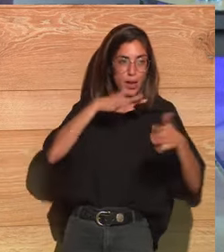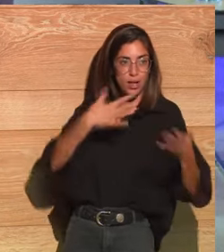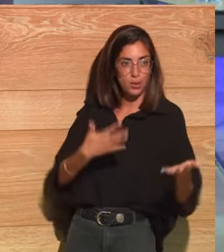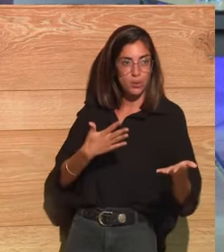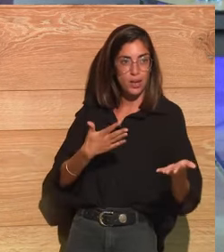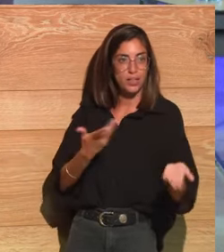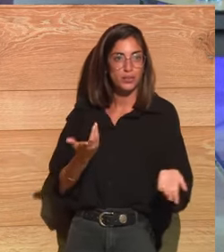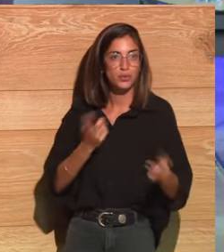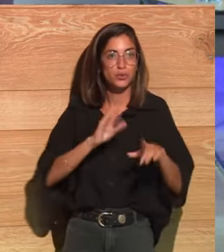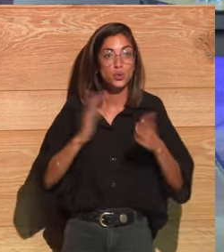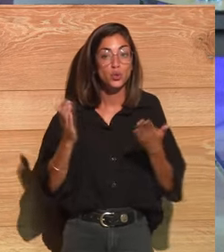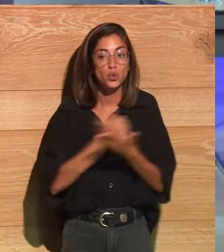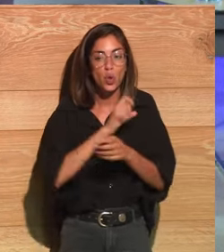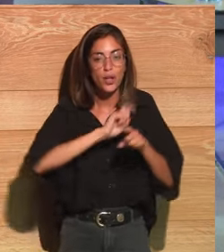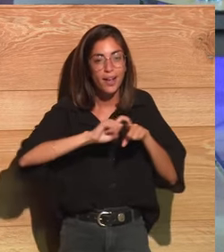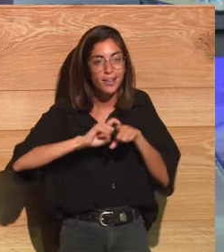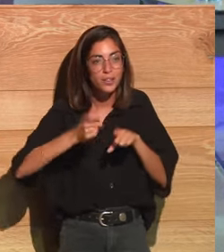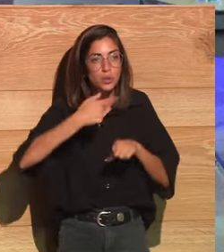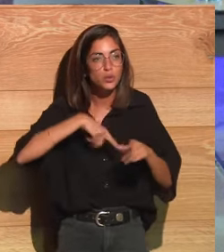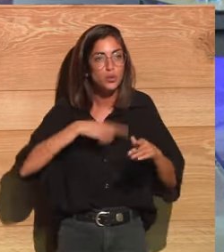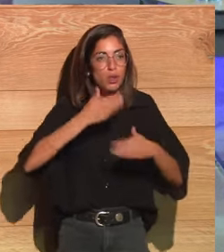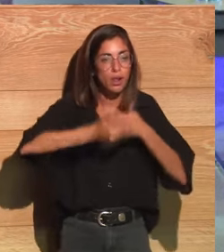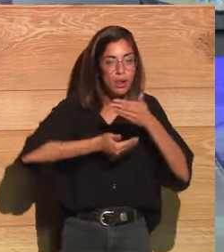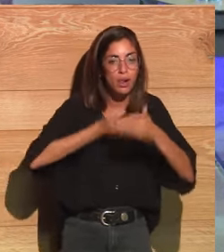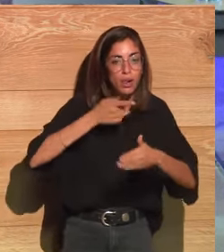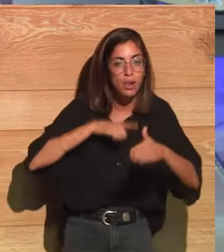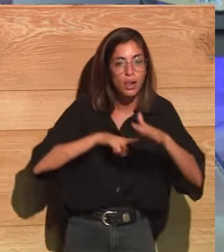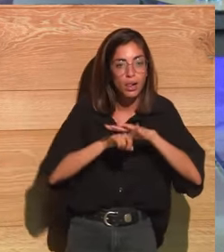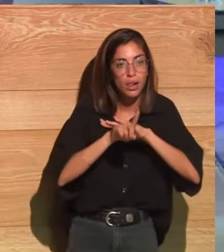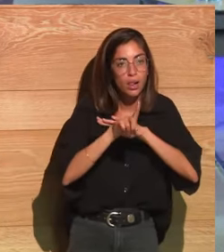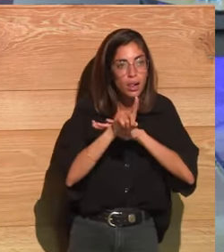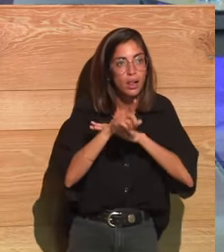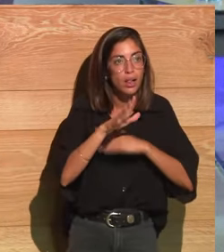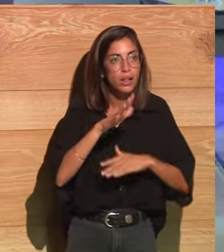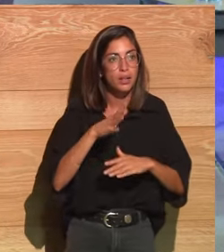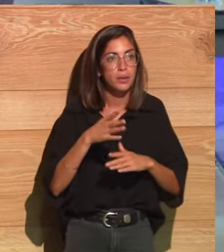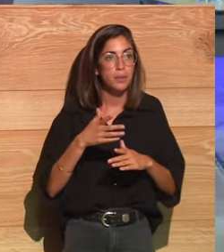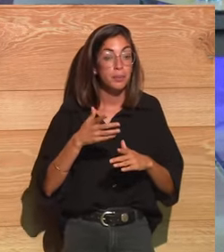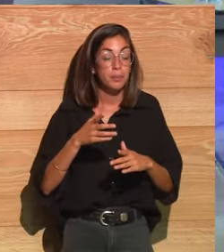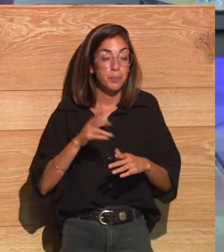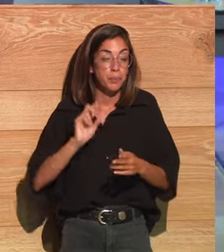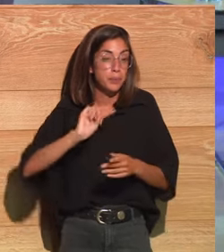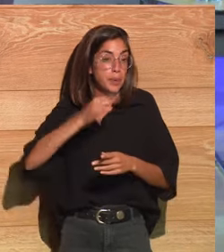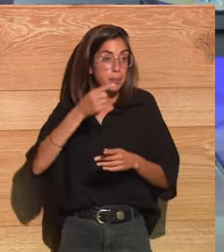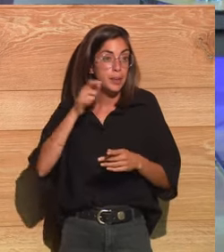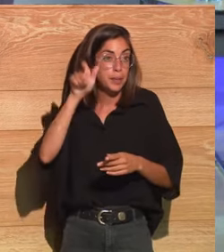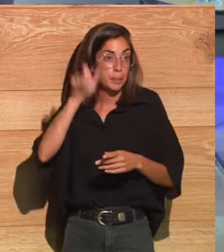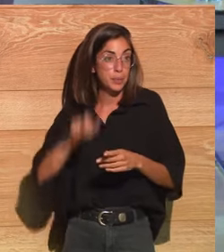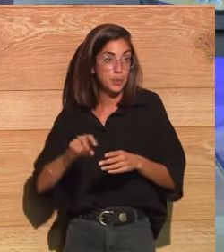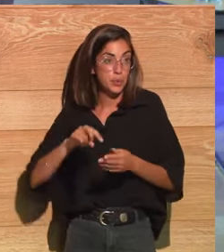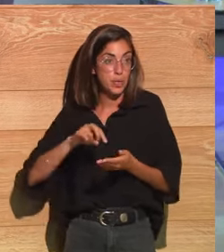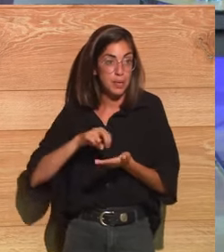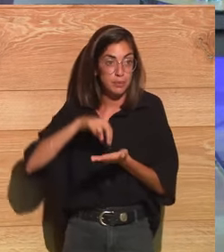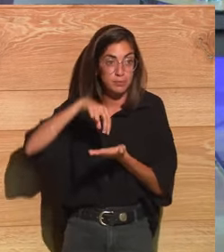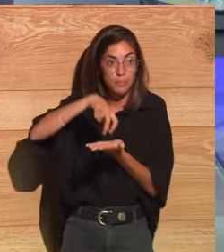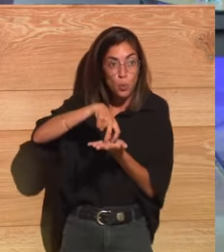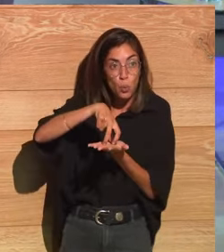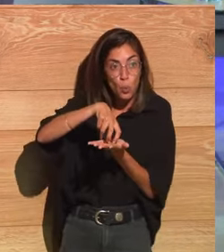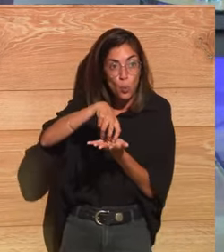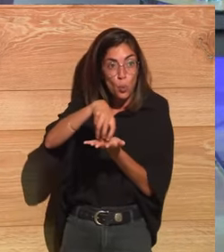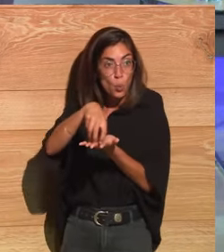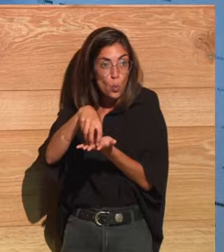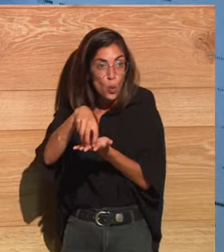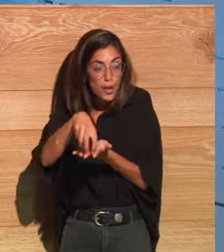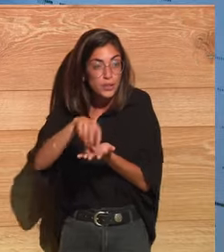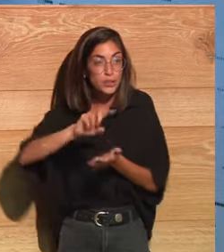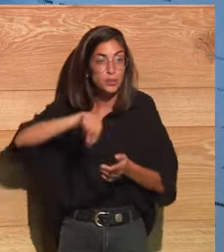características con las que hemos ido avanzando, íbamos primero una criatura que avanzaba cuatro patas, ahora nos erguimos,